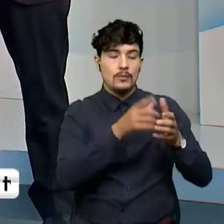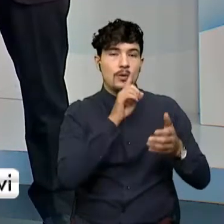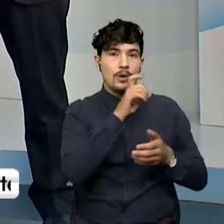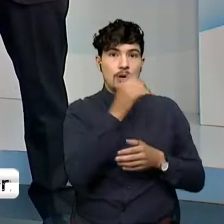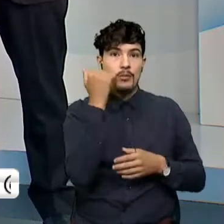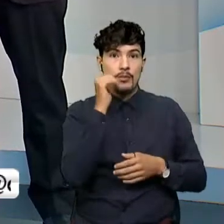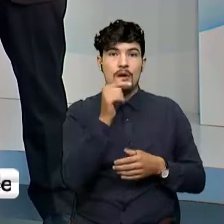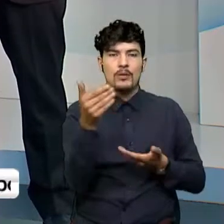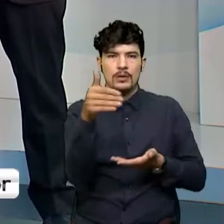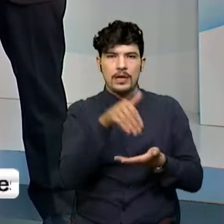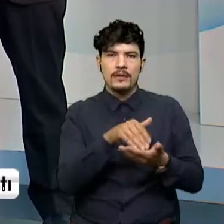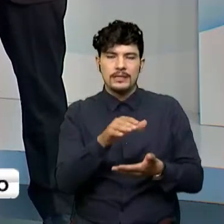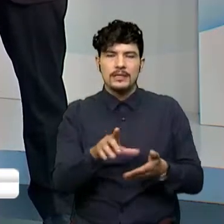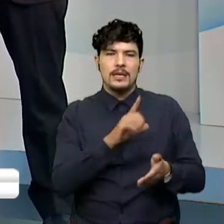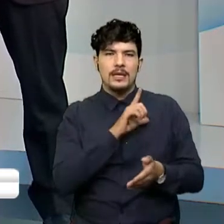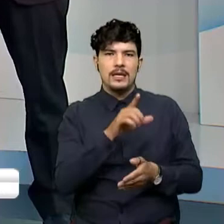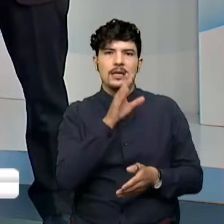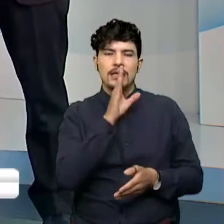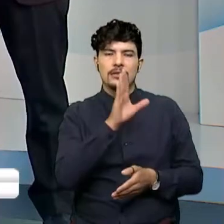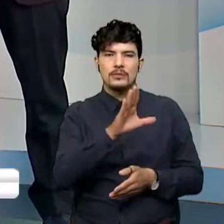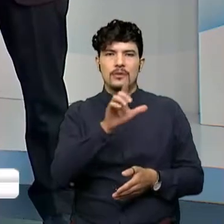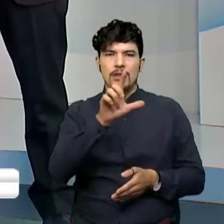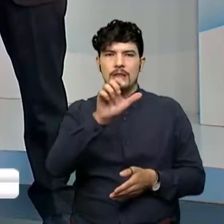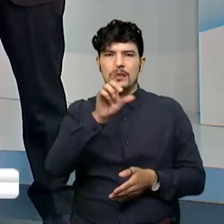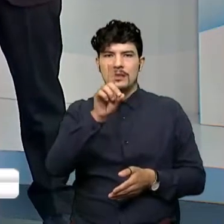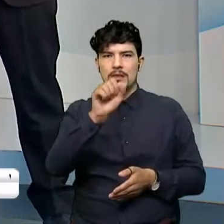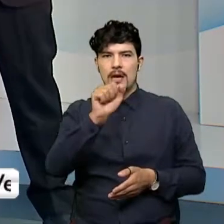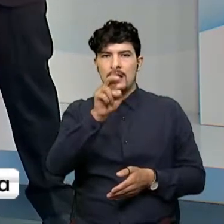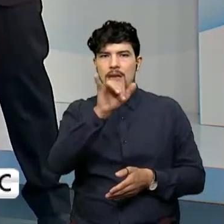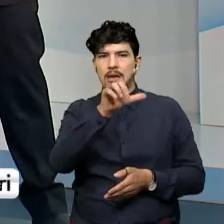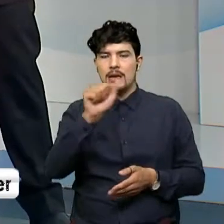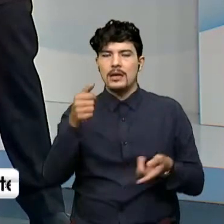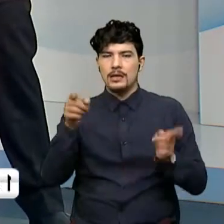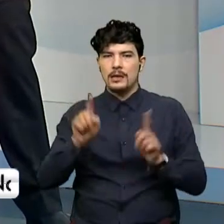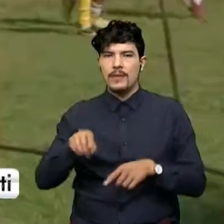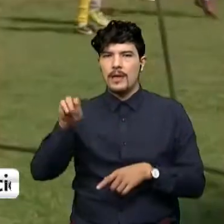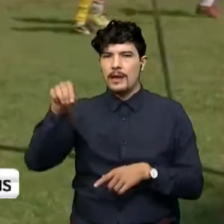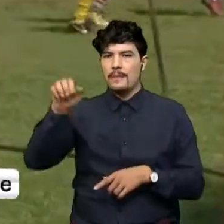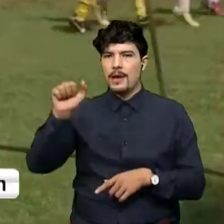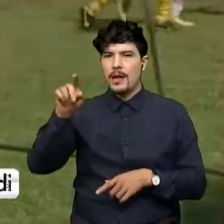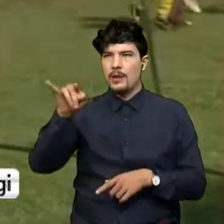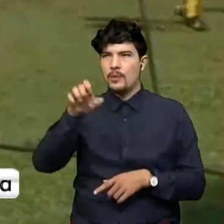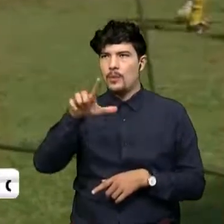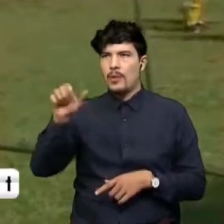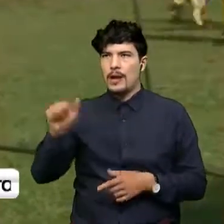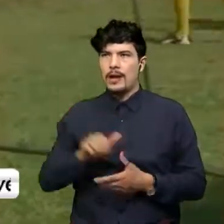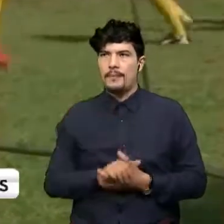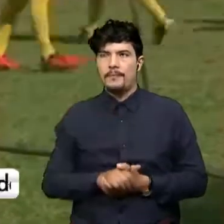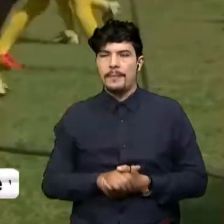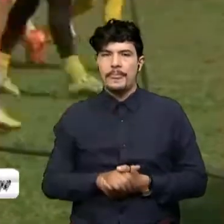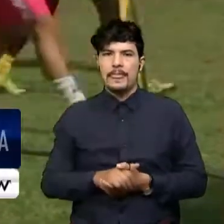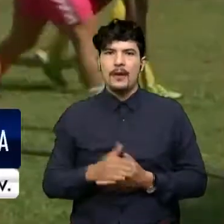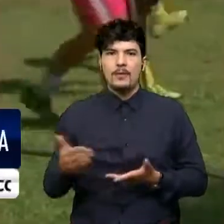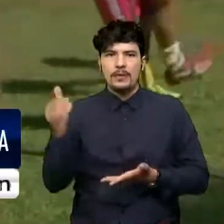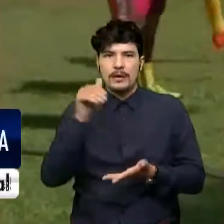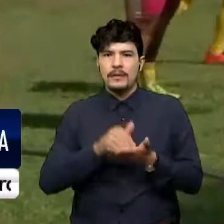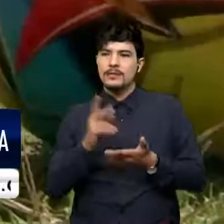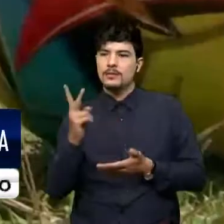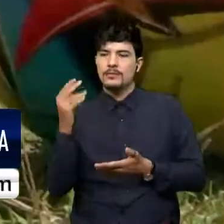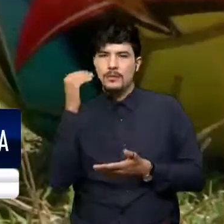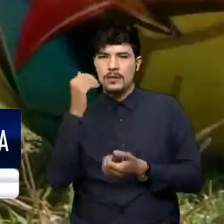volverían a la formación titular daniel arias y la goleadora manuela gonzález el poder ofensivo regresa al atlético bucaramanga